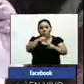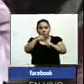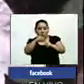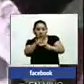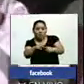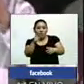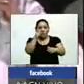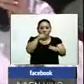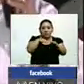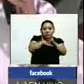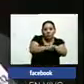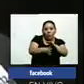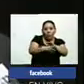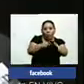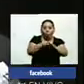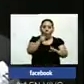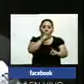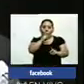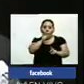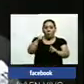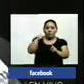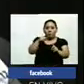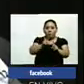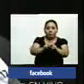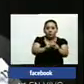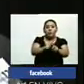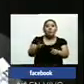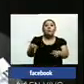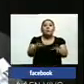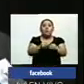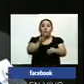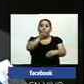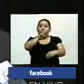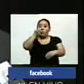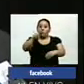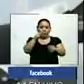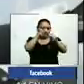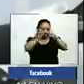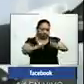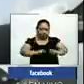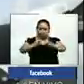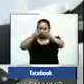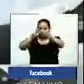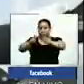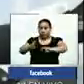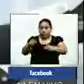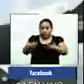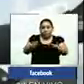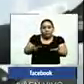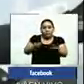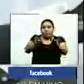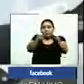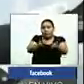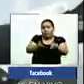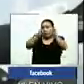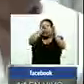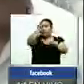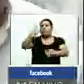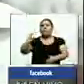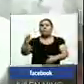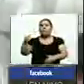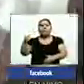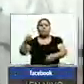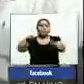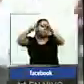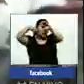especiales de lavado y casos especiales de encubrimiento. Son más de 21 peritajes financieros los que ha presentado a la fecha la